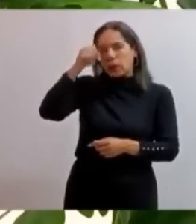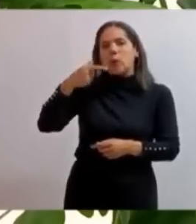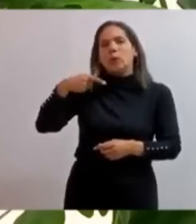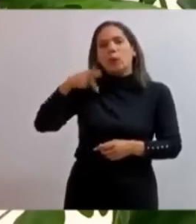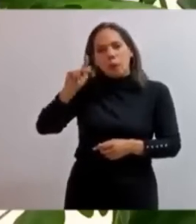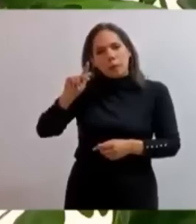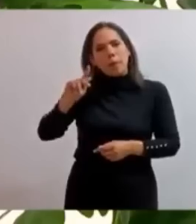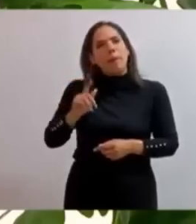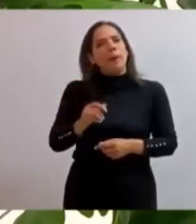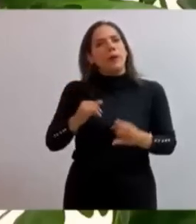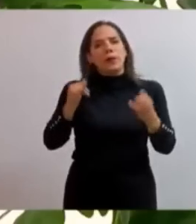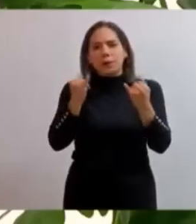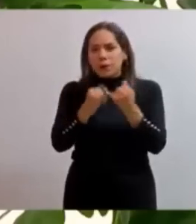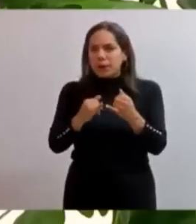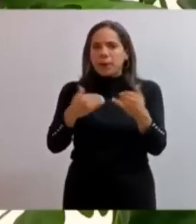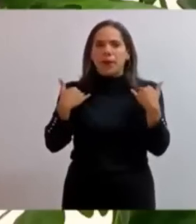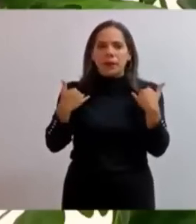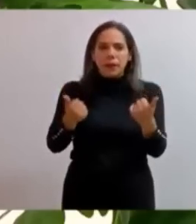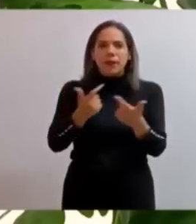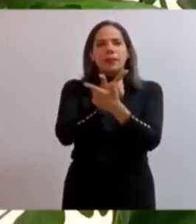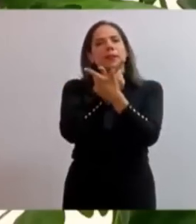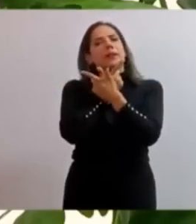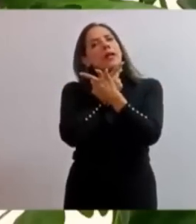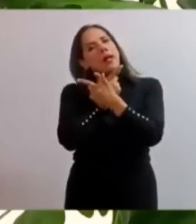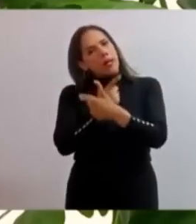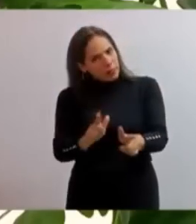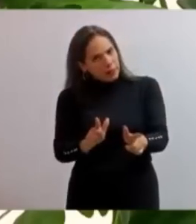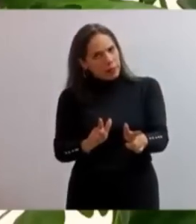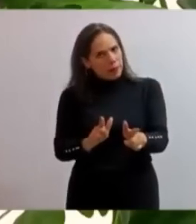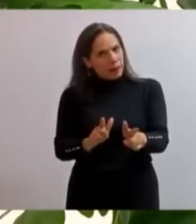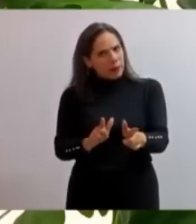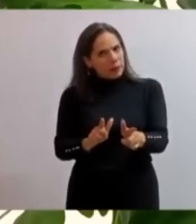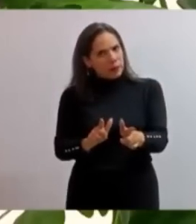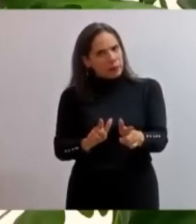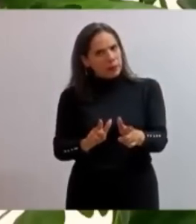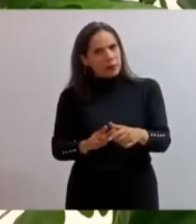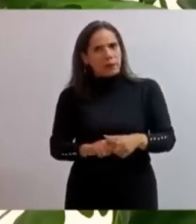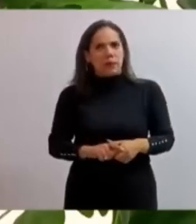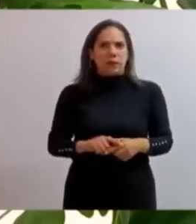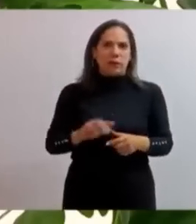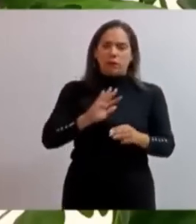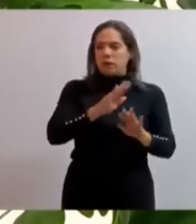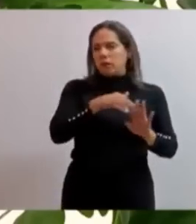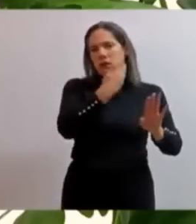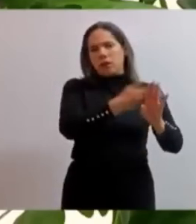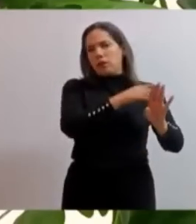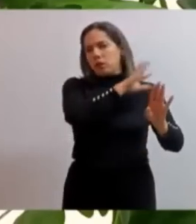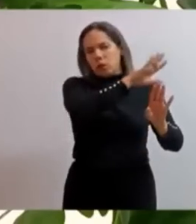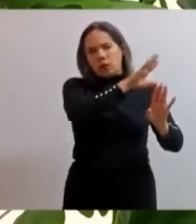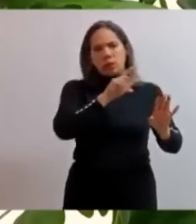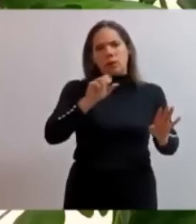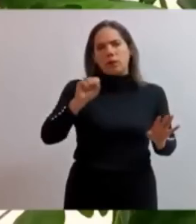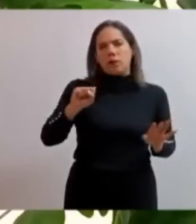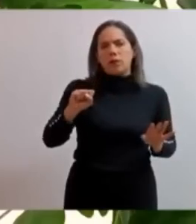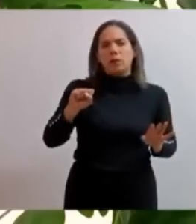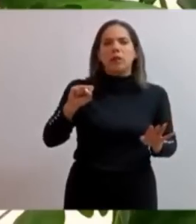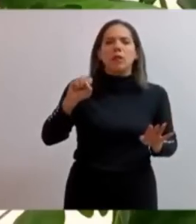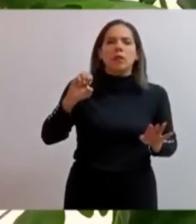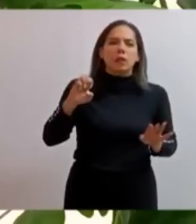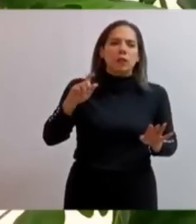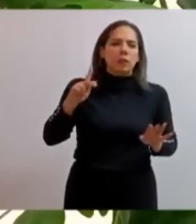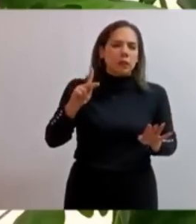interpretar, cómo trabajar, qué trabajar. Por supuesto, esto no se opone a que la Secretaría de Educación Pública, en